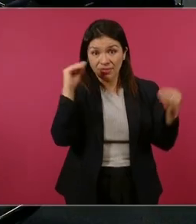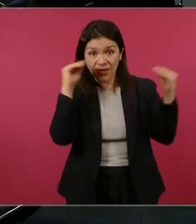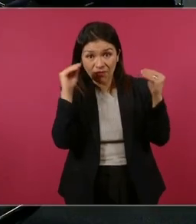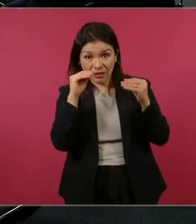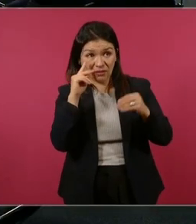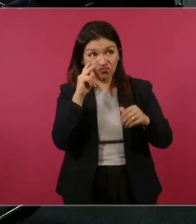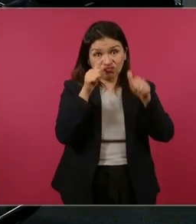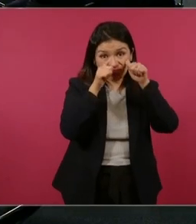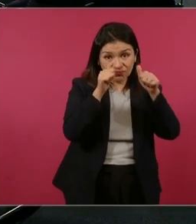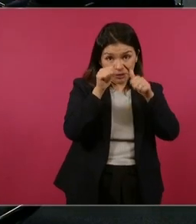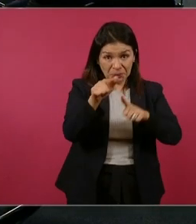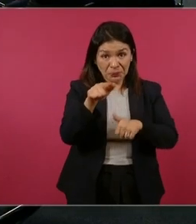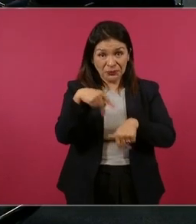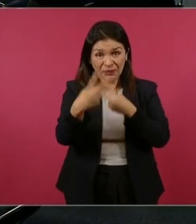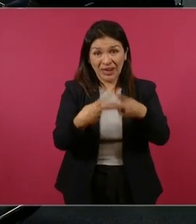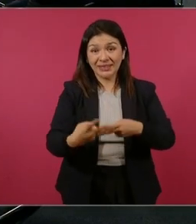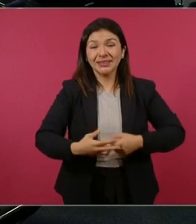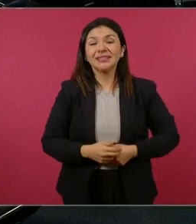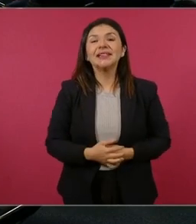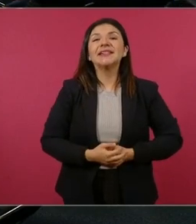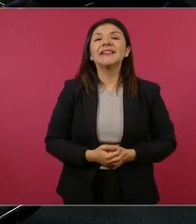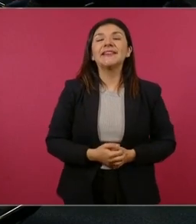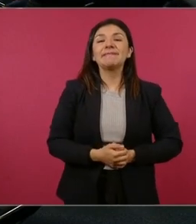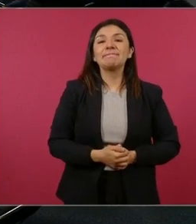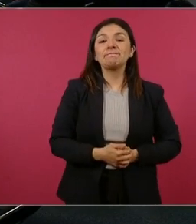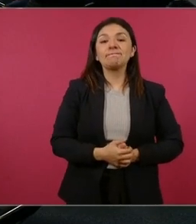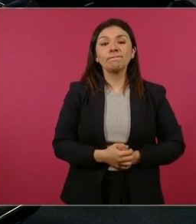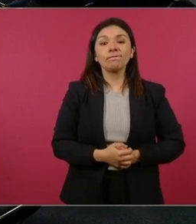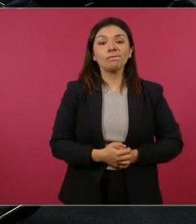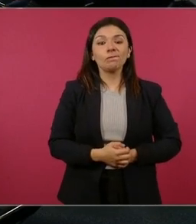debate. Gracias. Bueno, pues